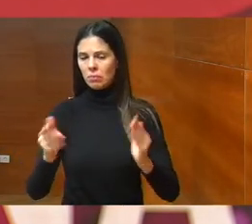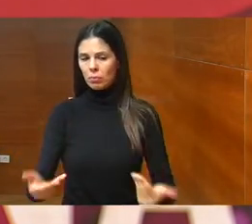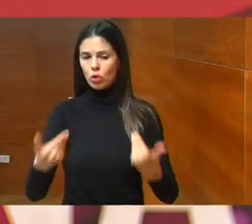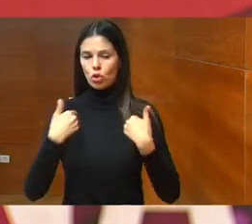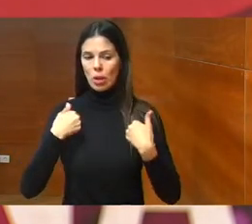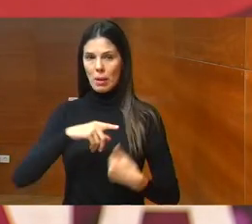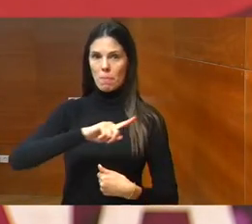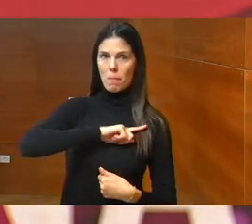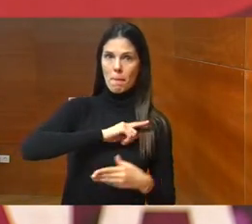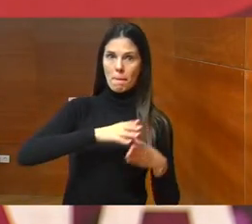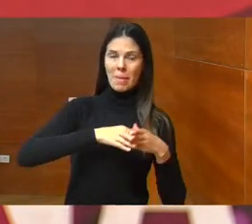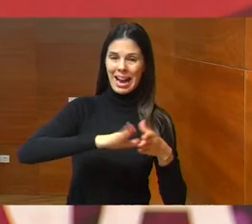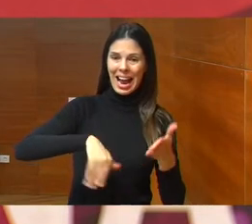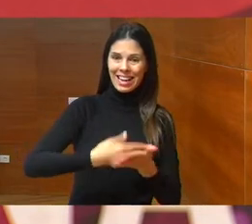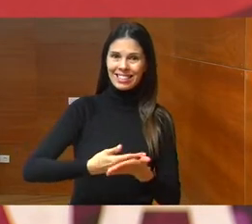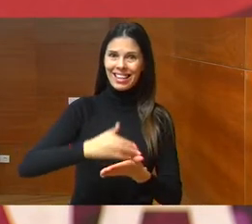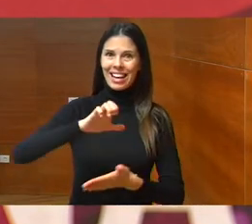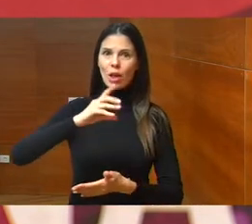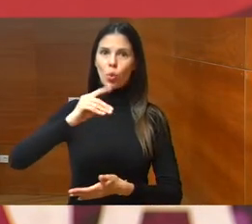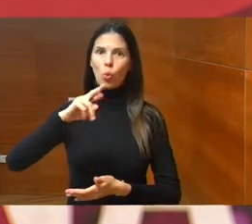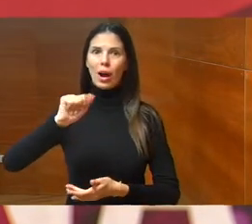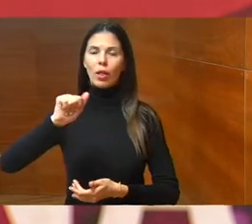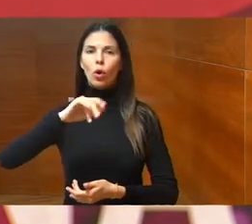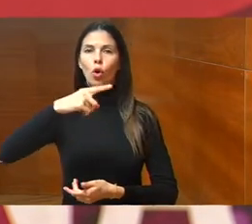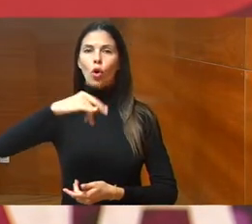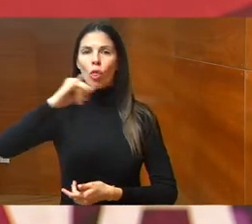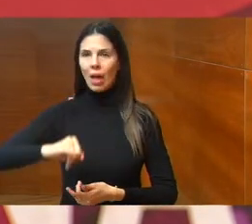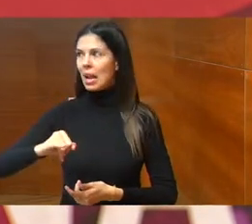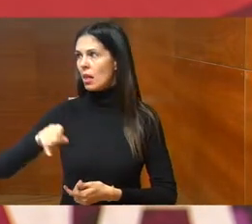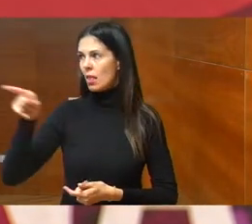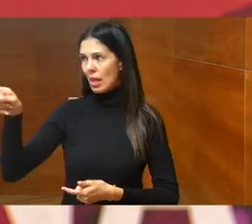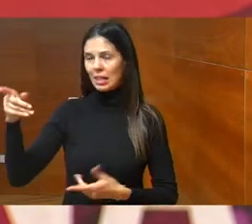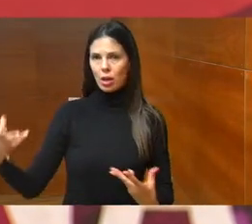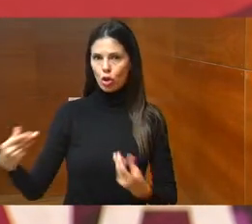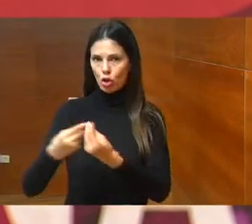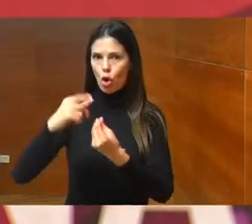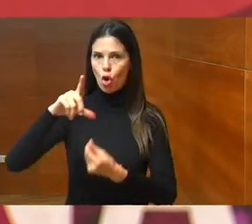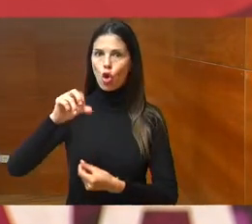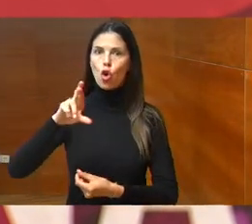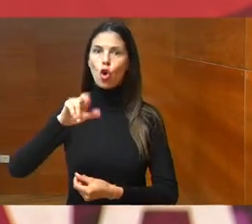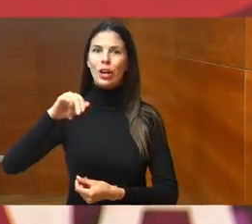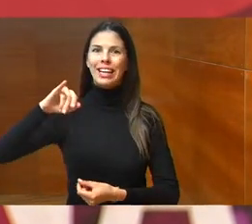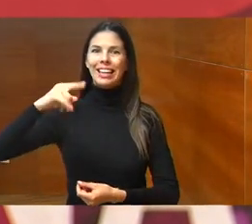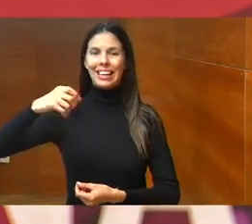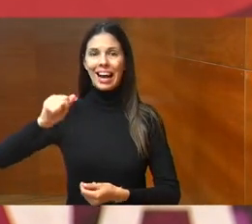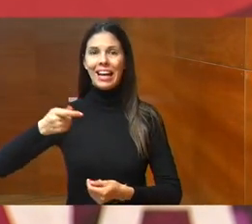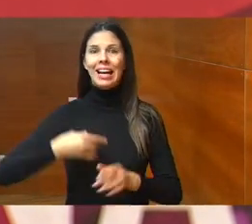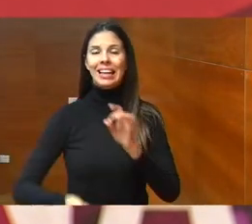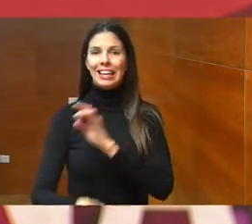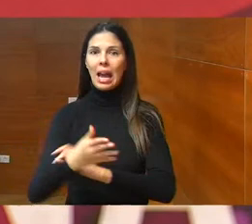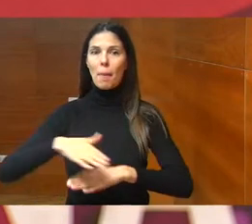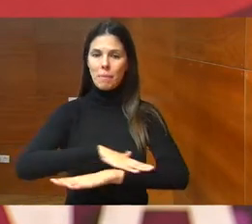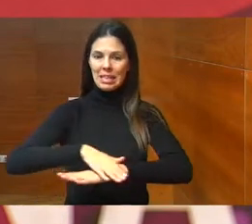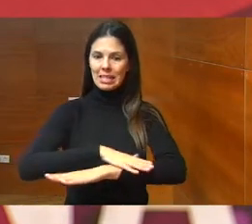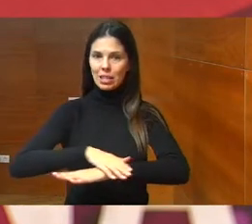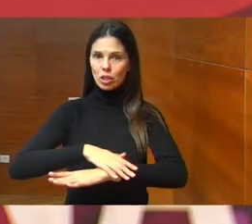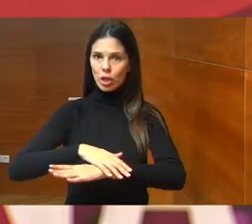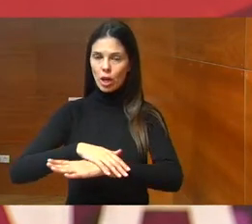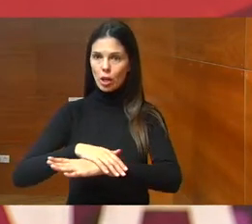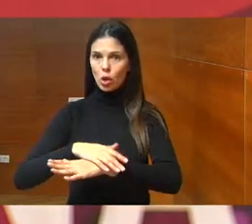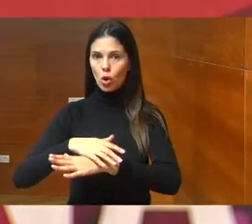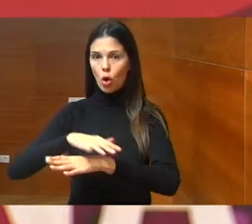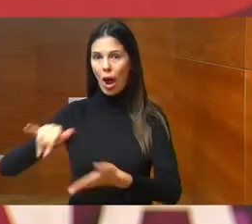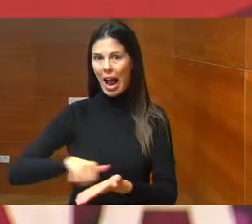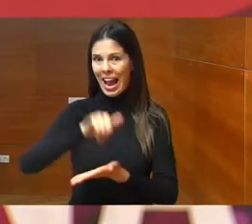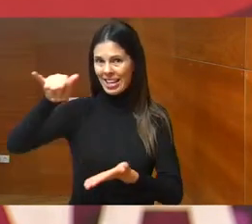damariña hasta que Eduardo González gallarza que aquí está con loriga creo Ministerio de aire que recorría hacia